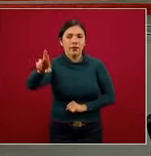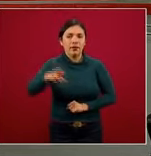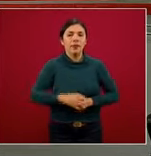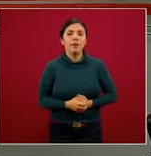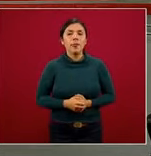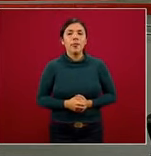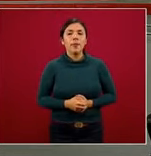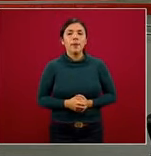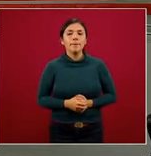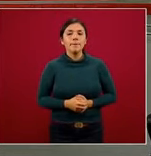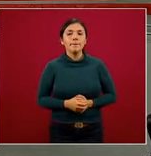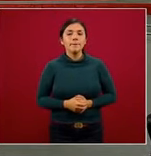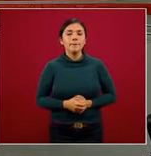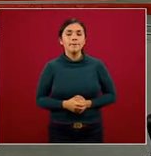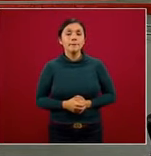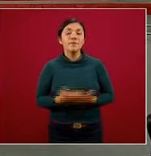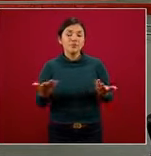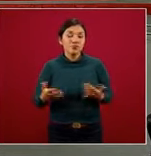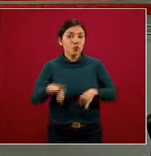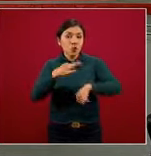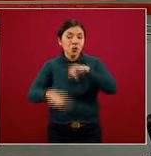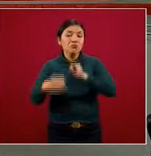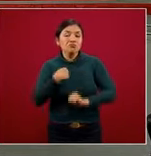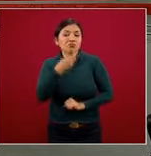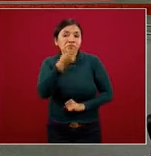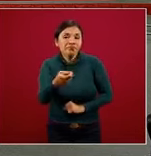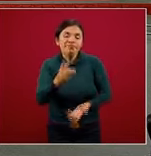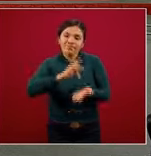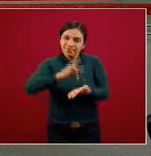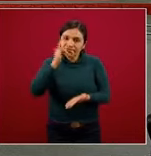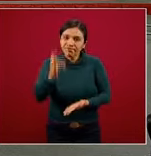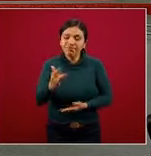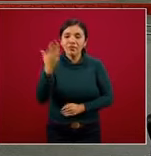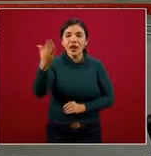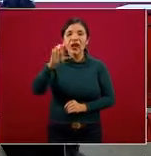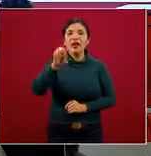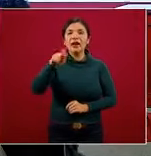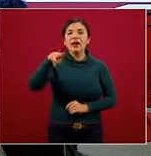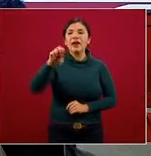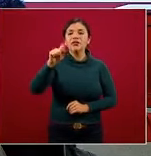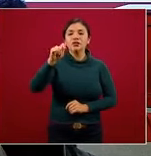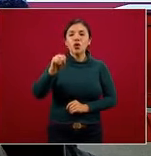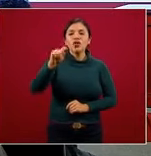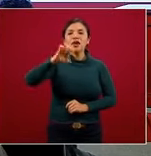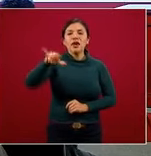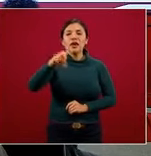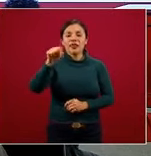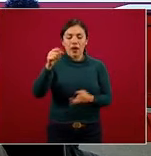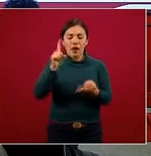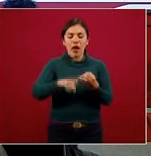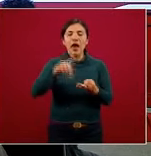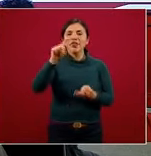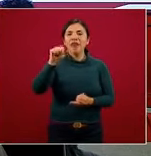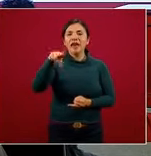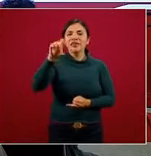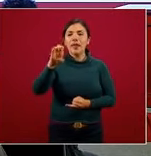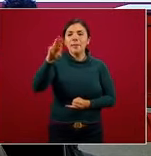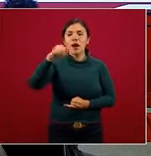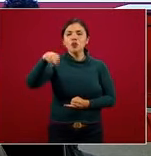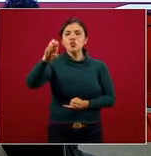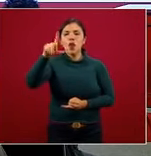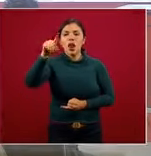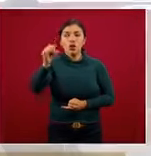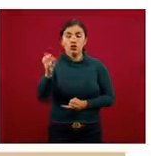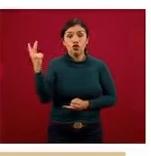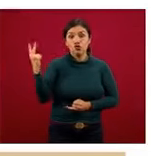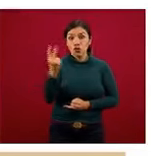Finalmente, quiero agradecer a Ernesto Tejeda y a Dante Bañuelos. Ernesto ya